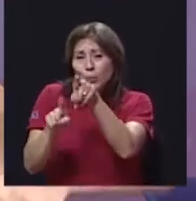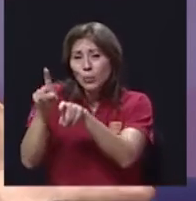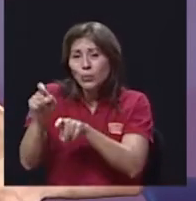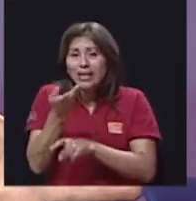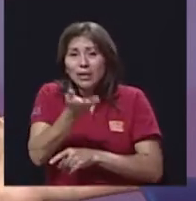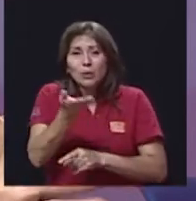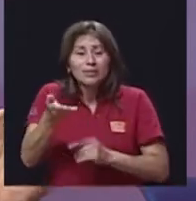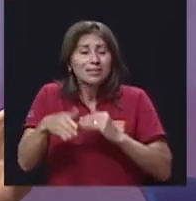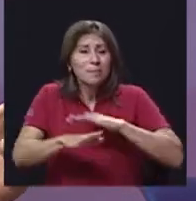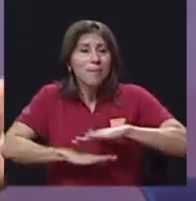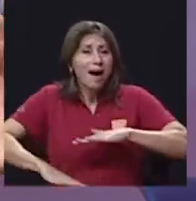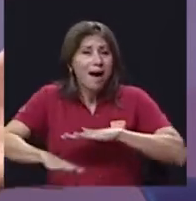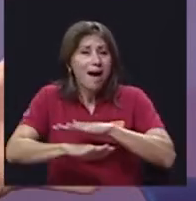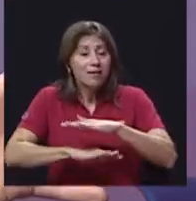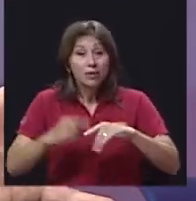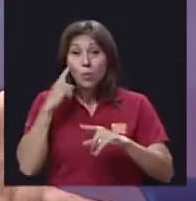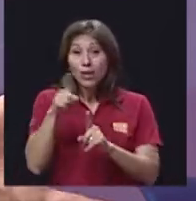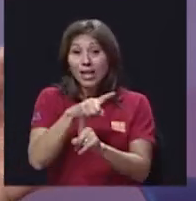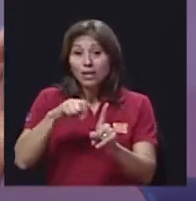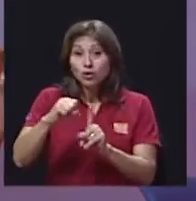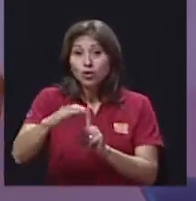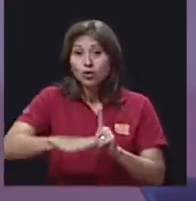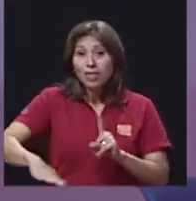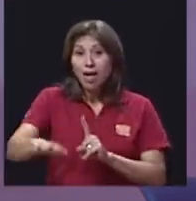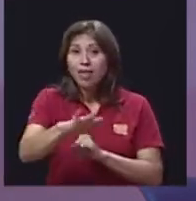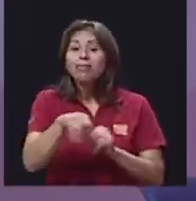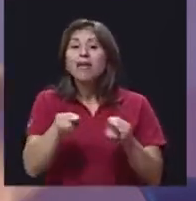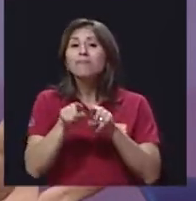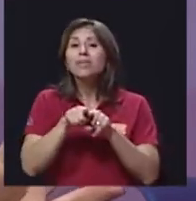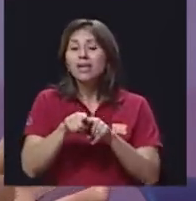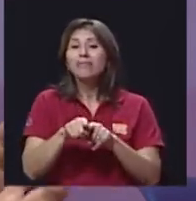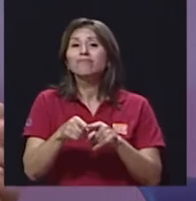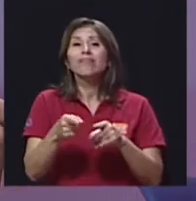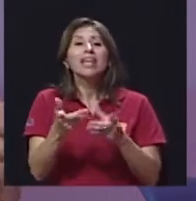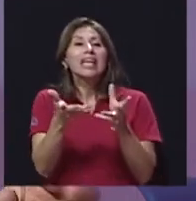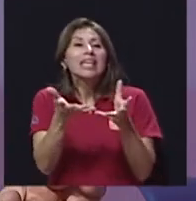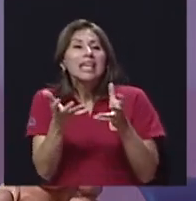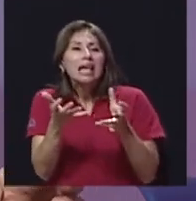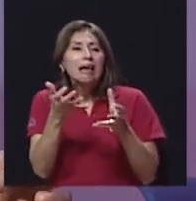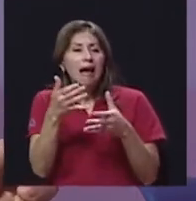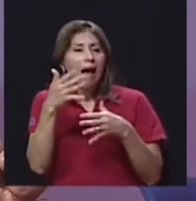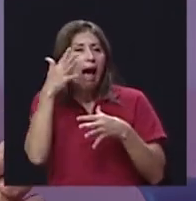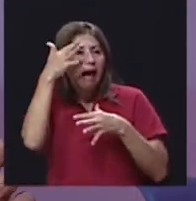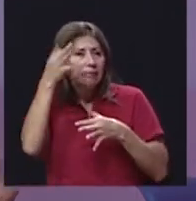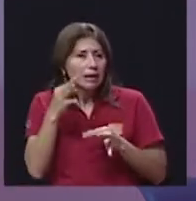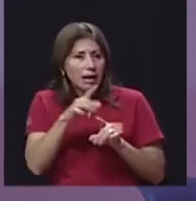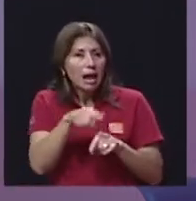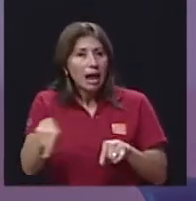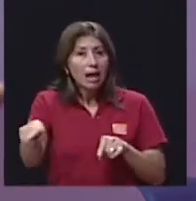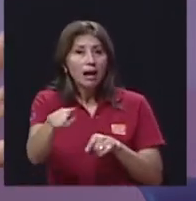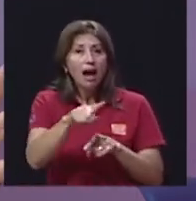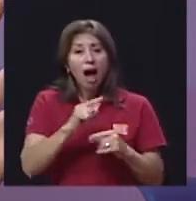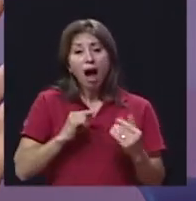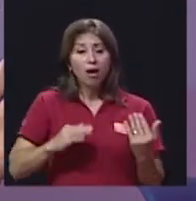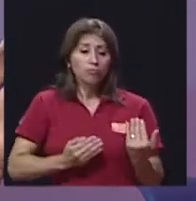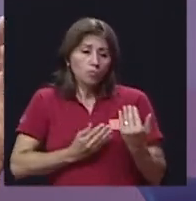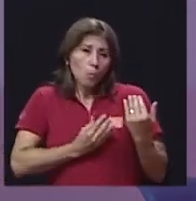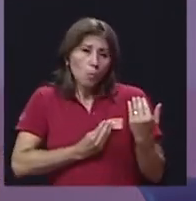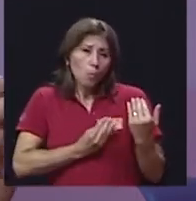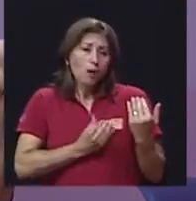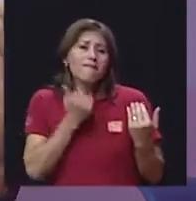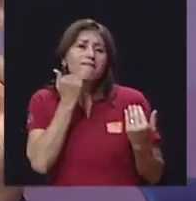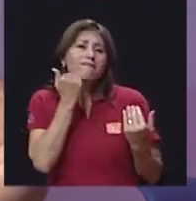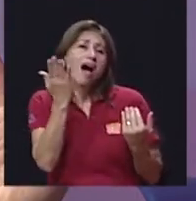sociedad se ha encargado de hacer creer que la lactancia es facilísima es por instinto y cómo pasan las películas